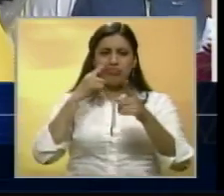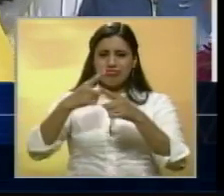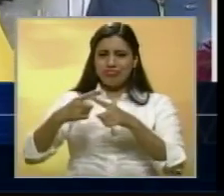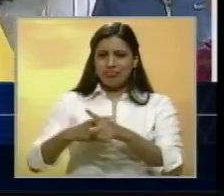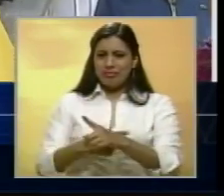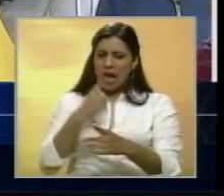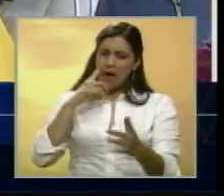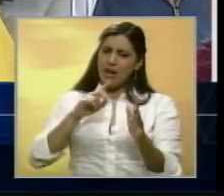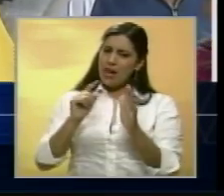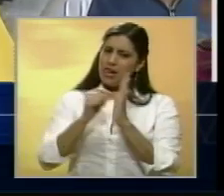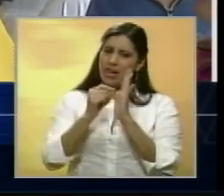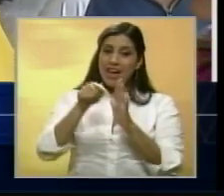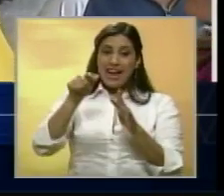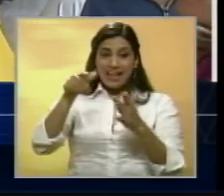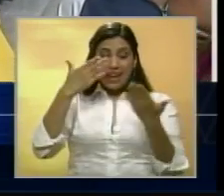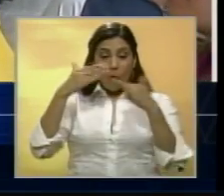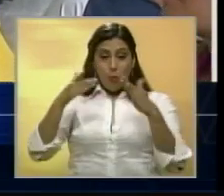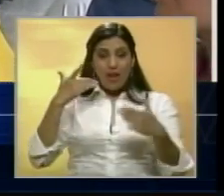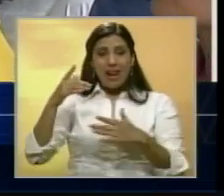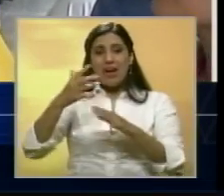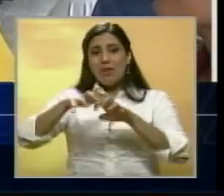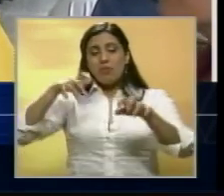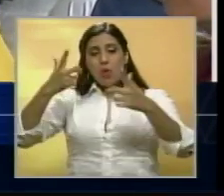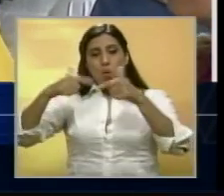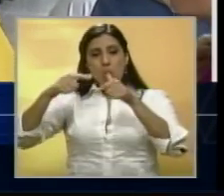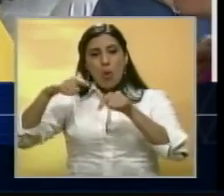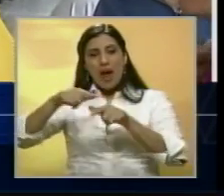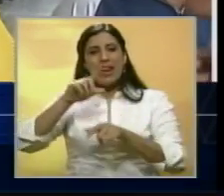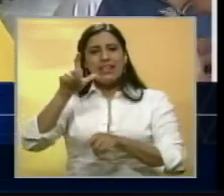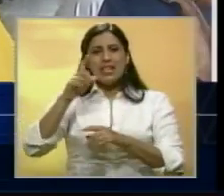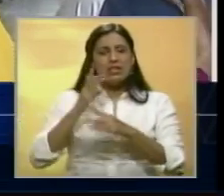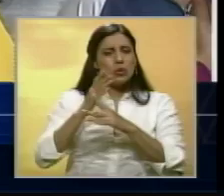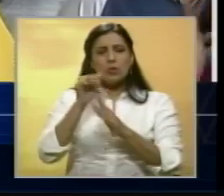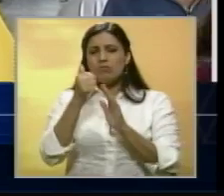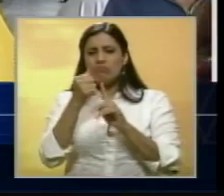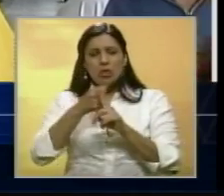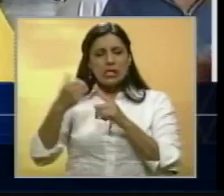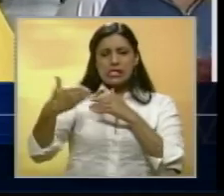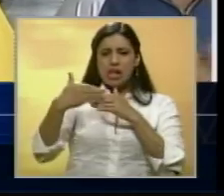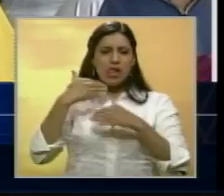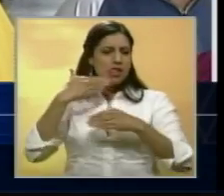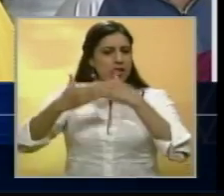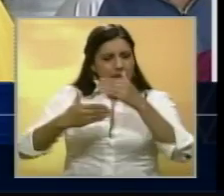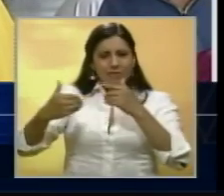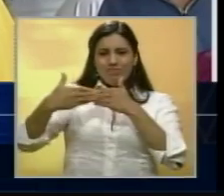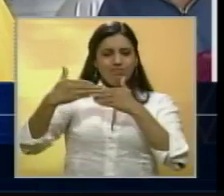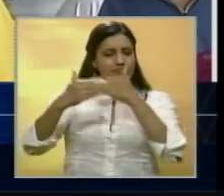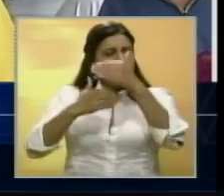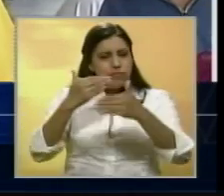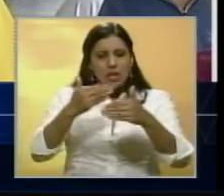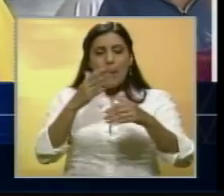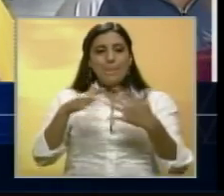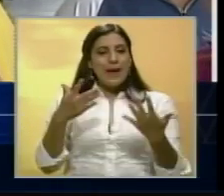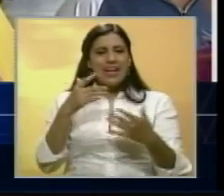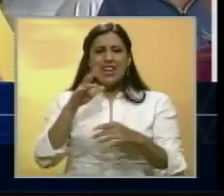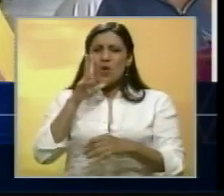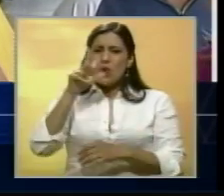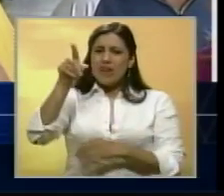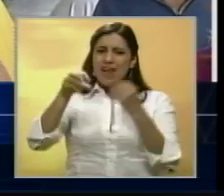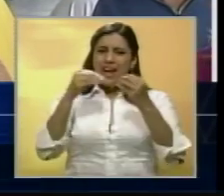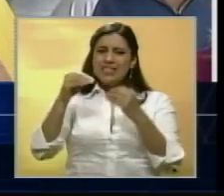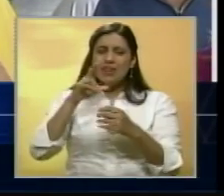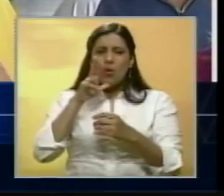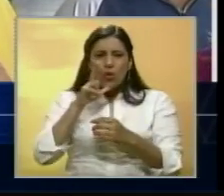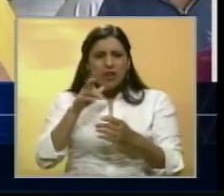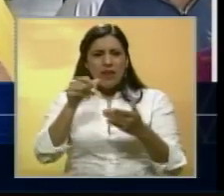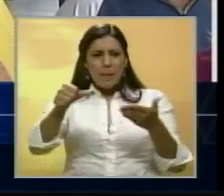esto. Como está este centro, está en la mayoría de los centros, superando los obstáculos. Una cosa verdaderamente perversa lo que se hizo en la